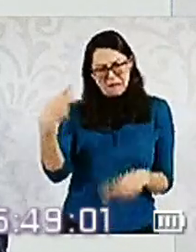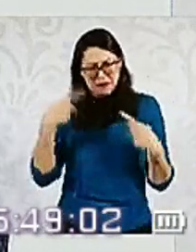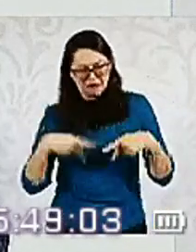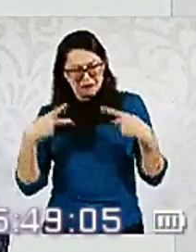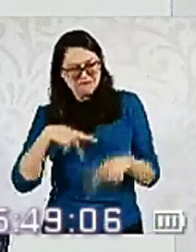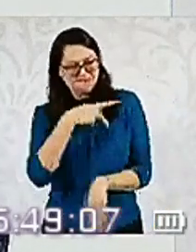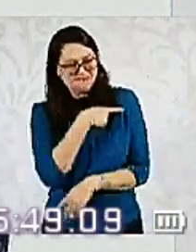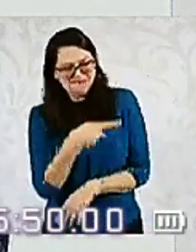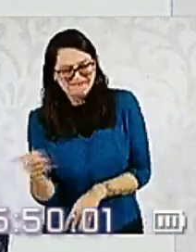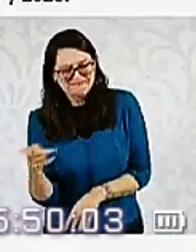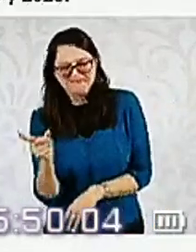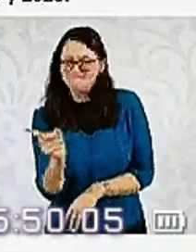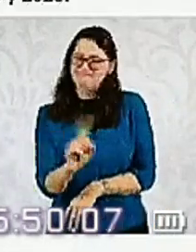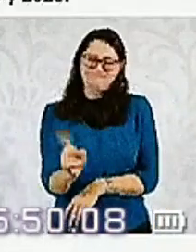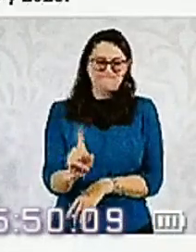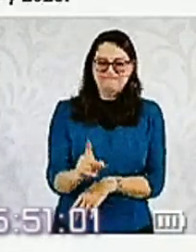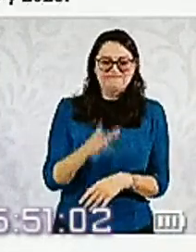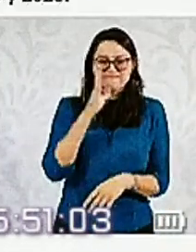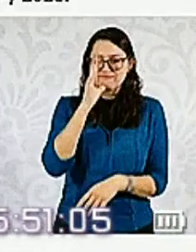actos de corrupción disminuyó